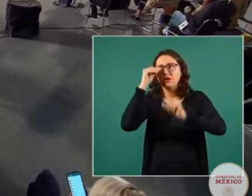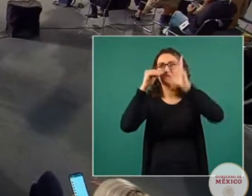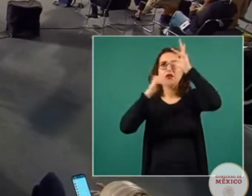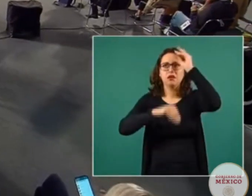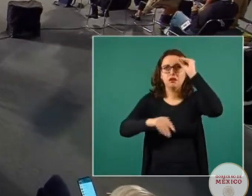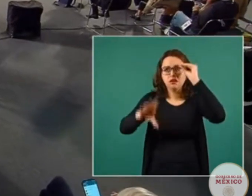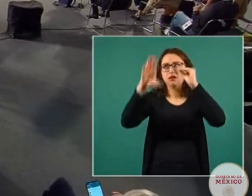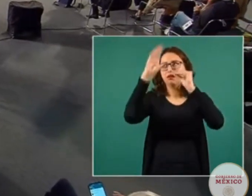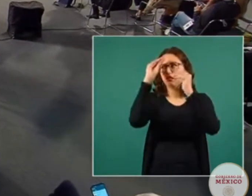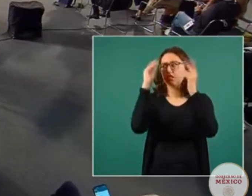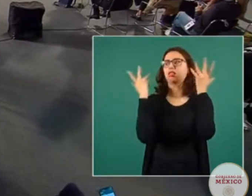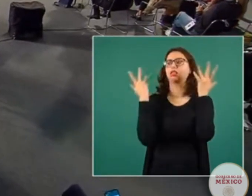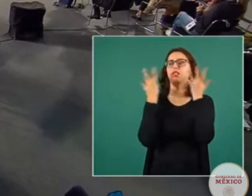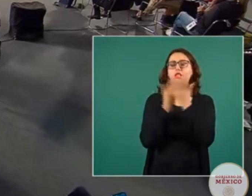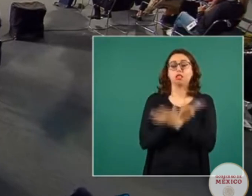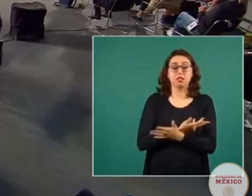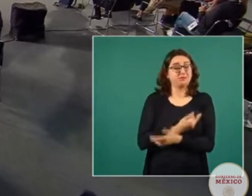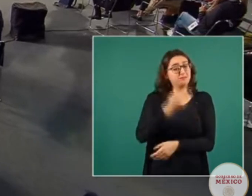Por eso también durante